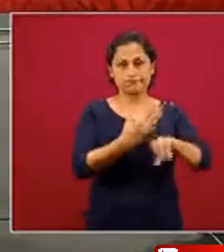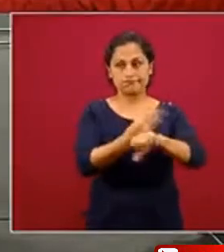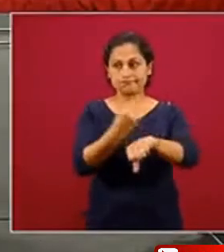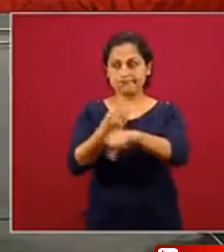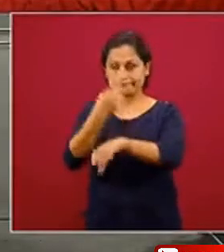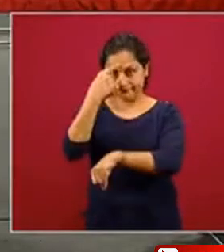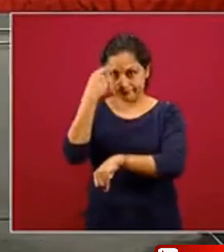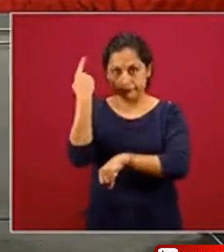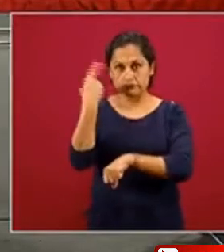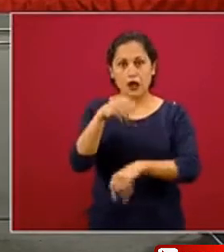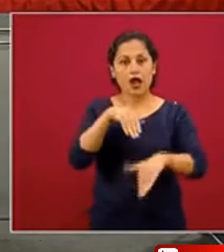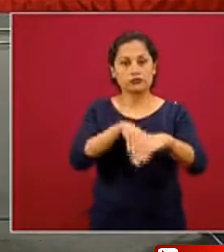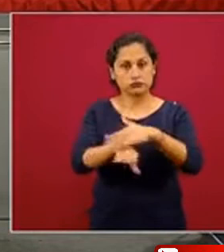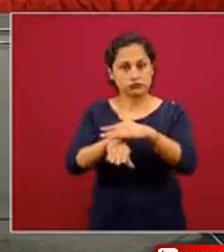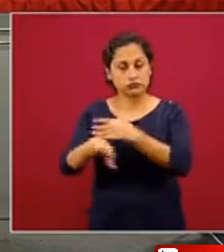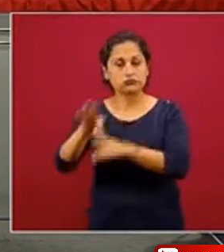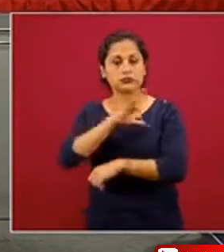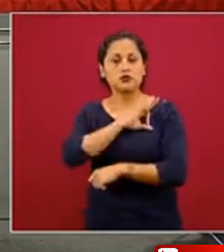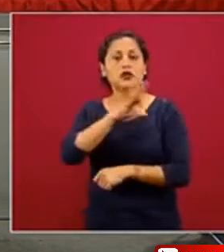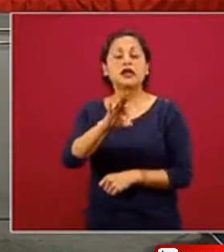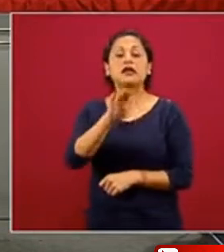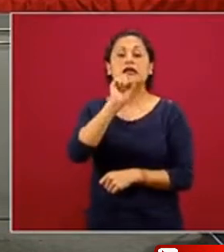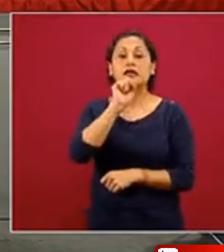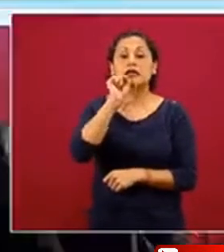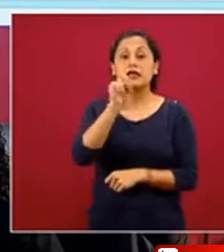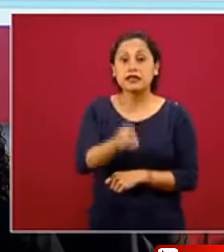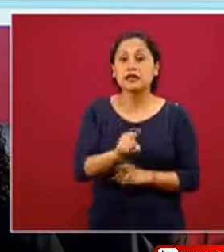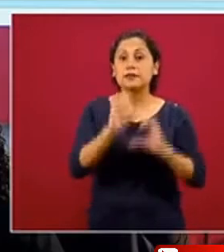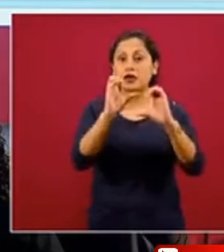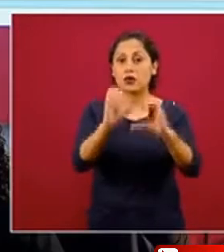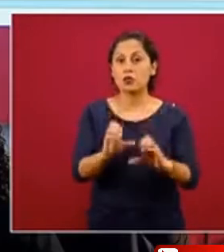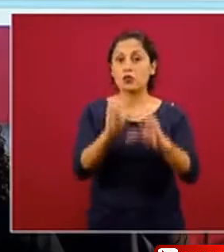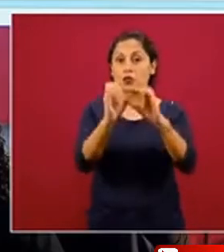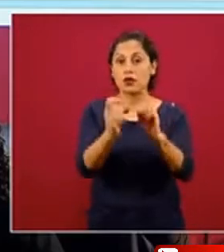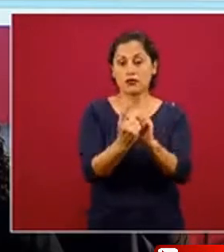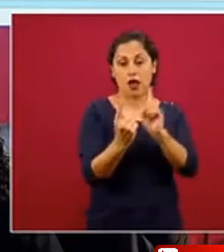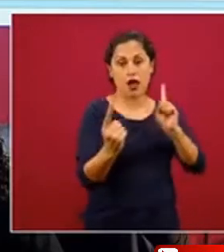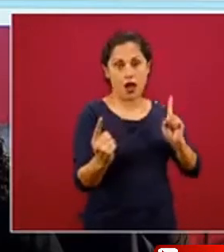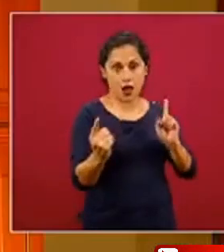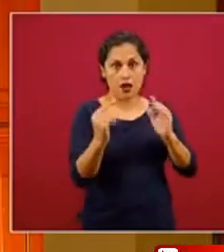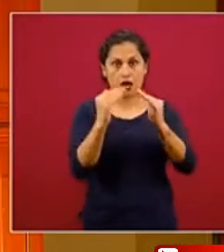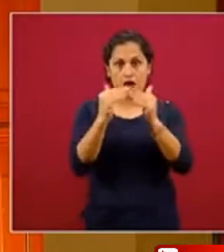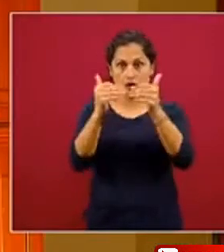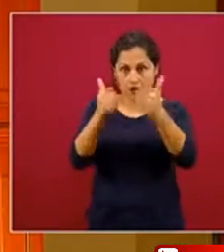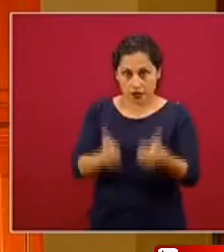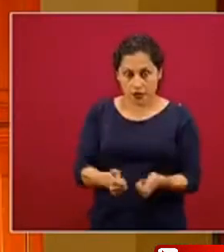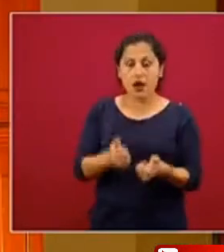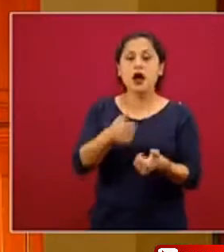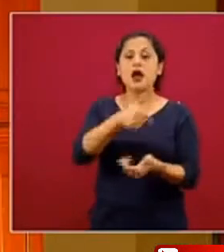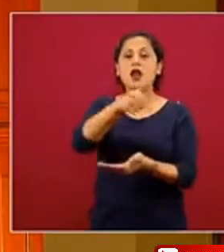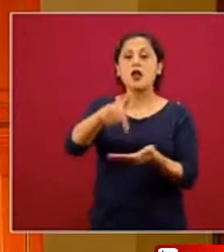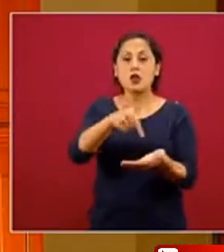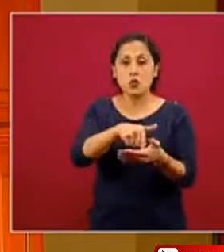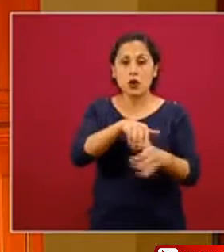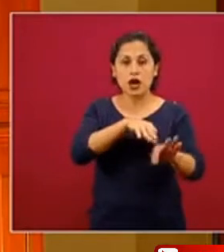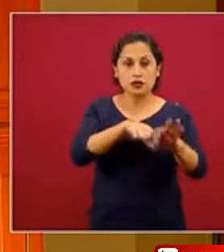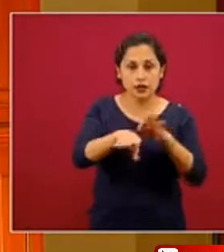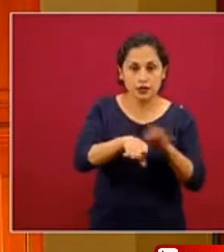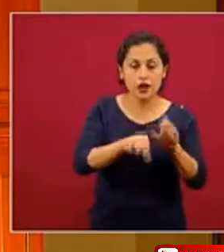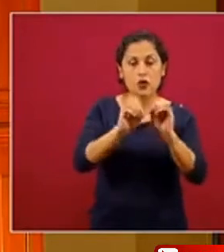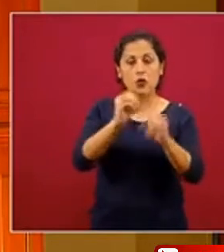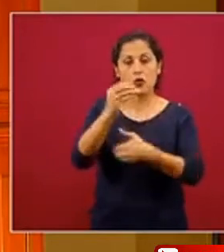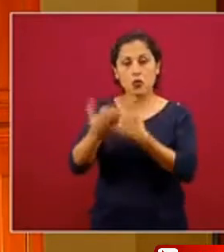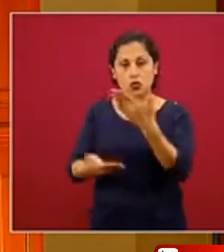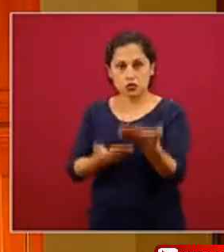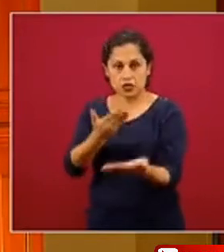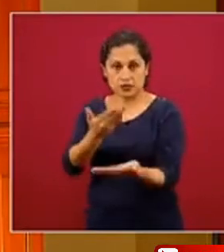los elementos del distanciamiento social, que se mantengan cerrados aquellos sitios de trabajo y de servicios